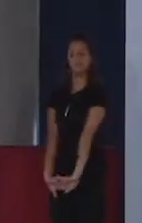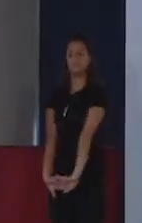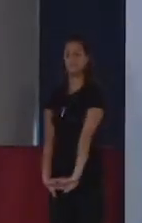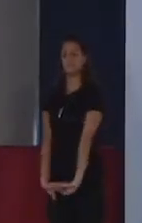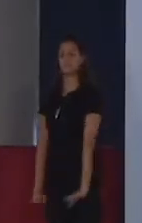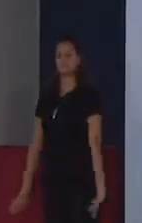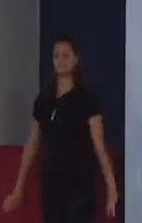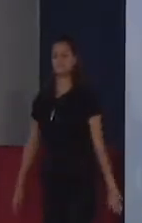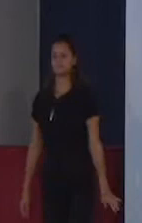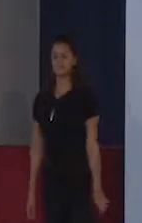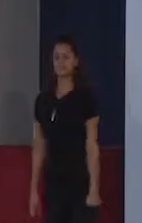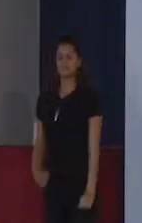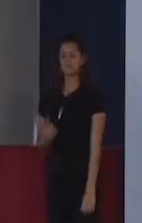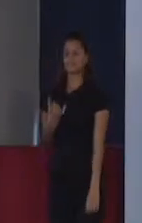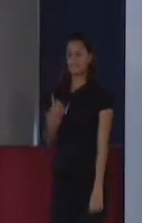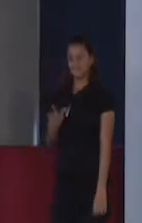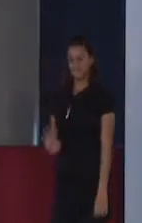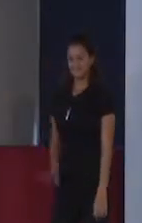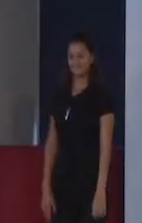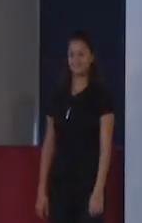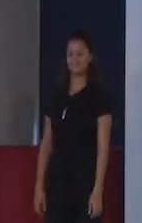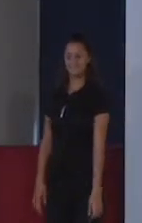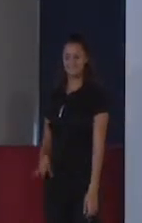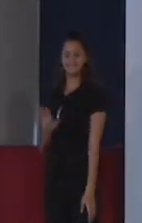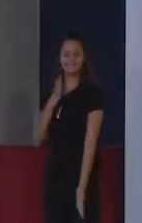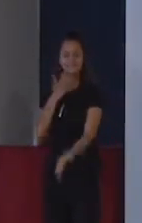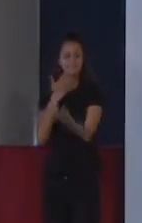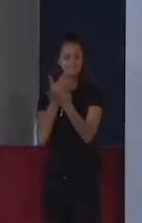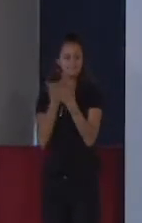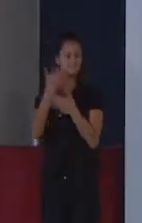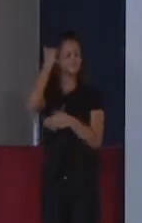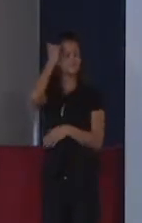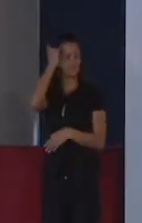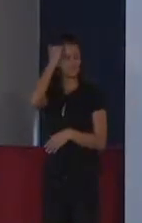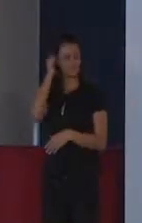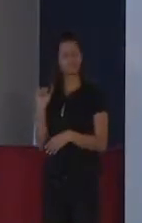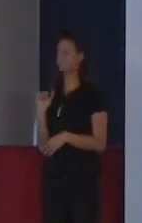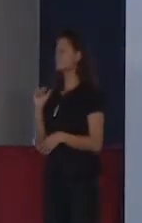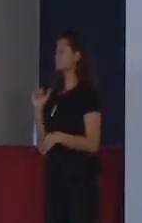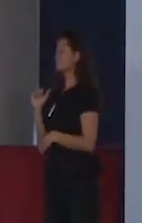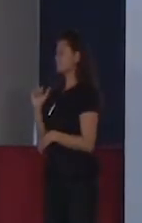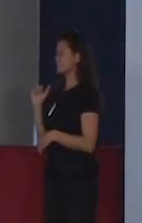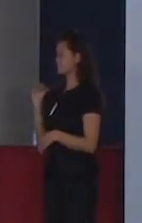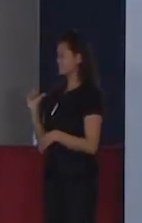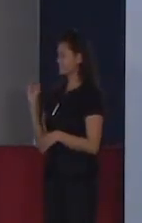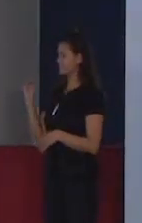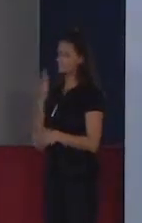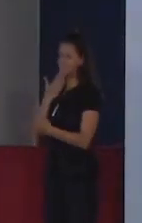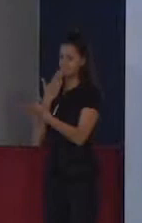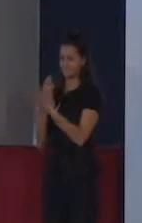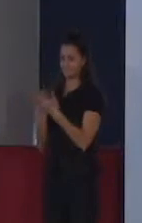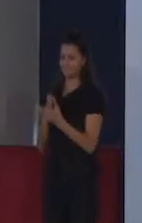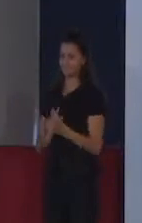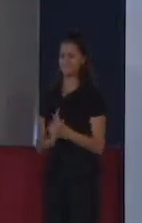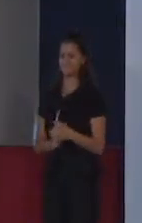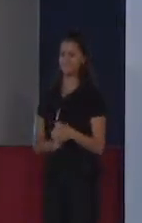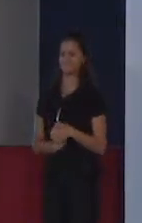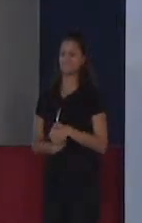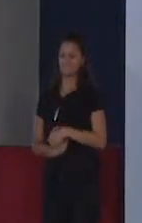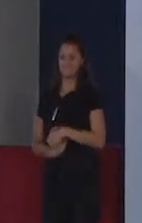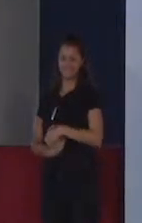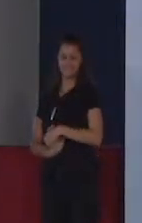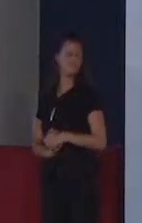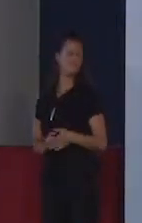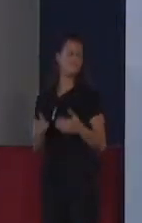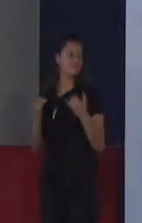Bueno, gracias profesora Claudia y profesor César, creo que la ilustración ha sido amplia. A continuación vamos a alterar un poquito la agenda,